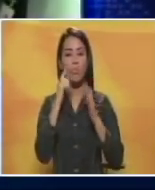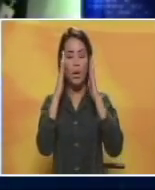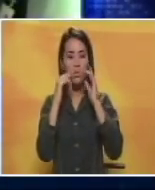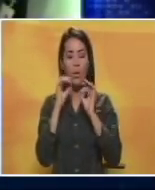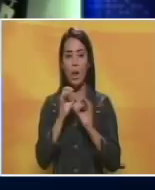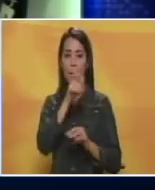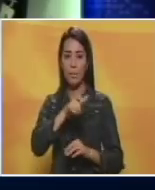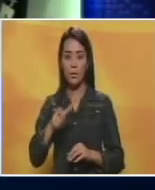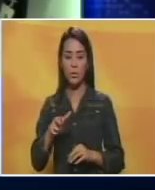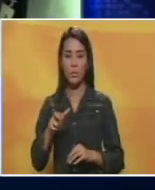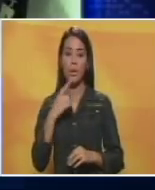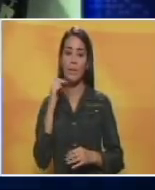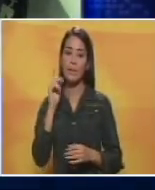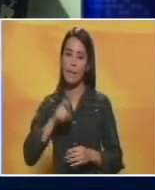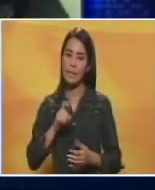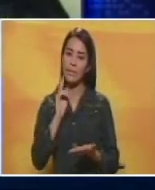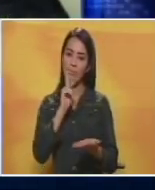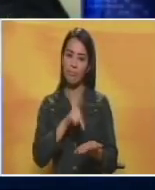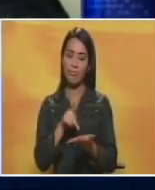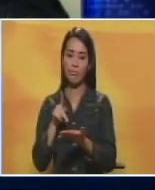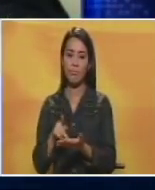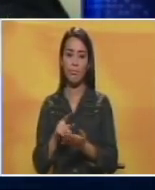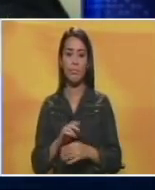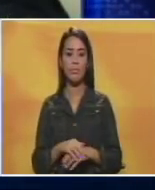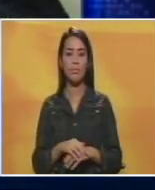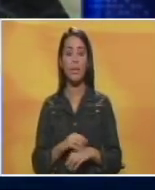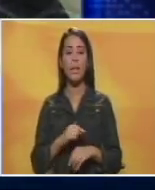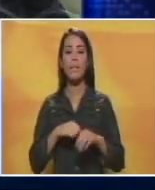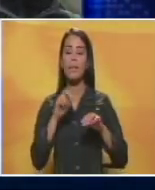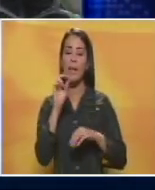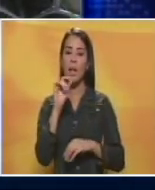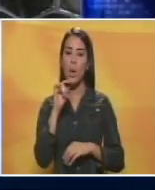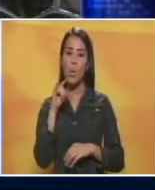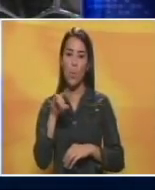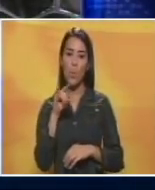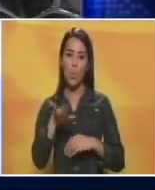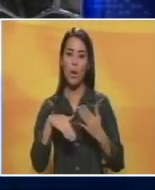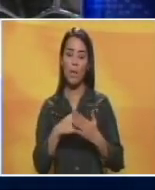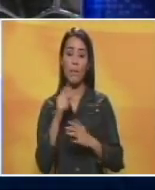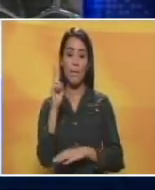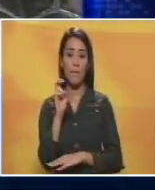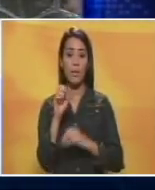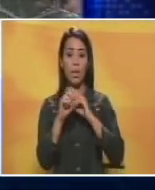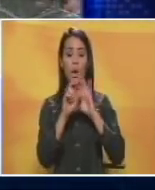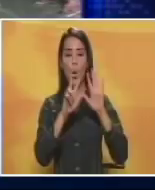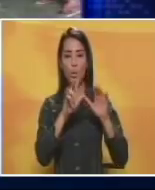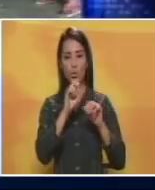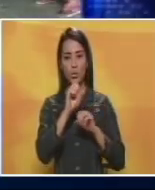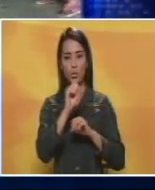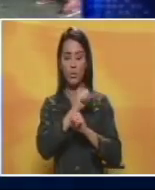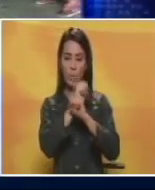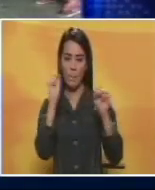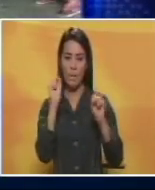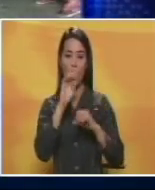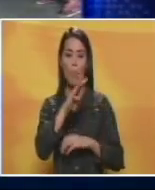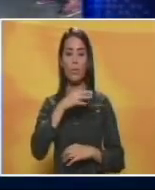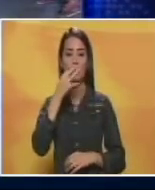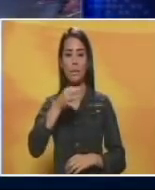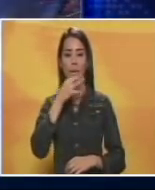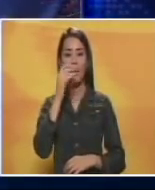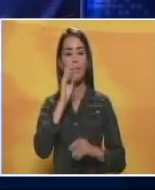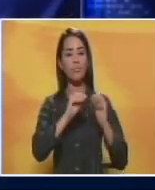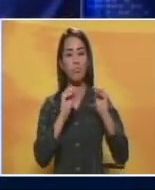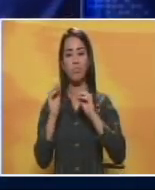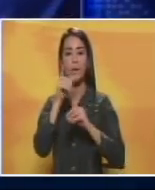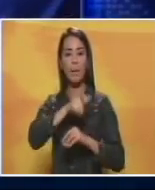los usuarios que acuden en un horario comprendido de lunes a viernes entre 8 de la mañana y las 4 de la tarde. Además, hizo un llamado a